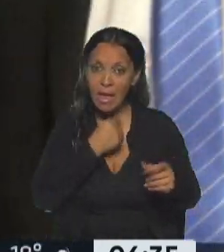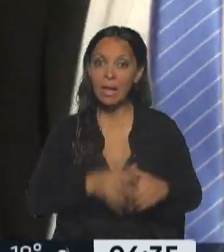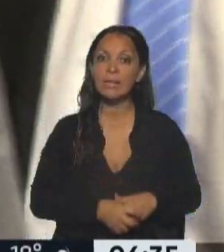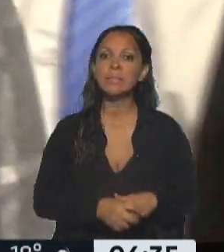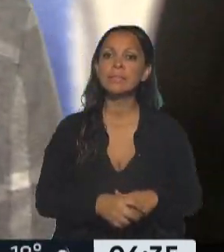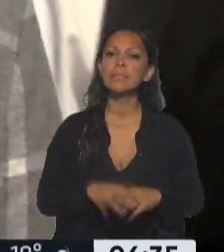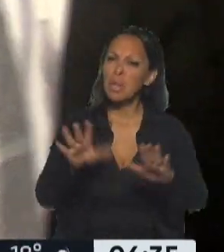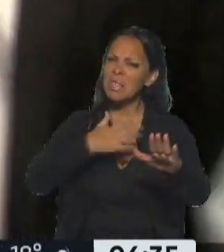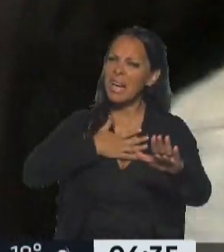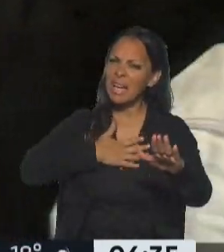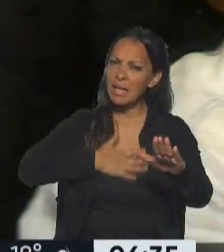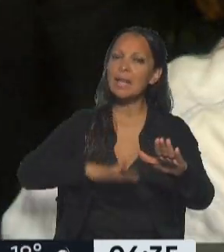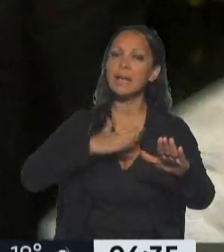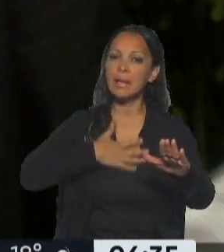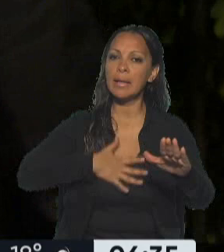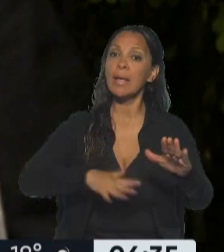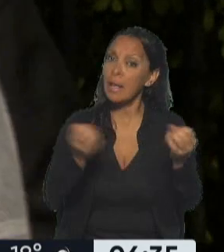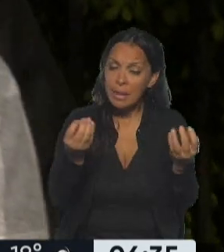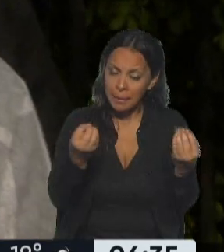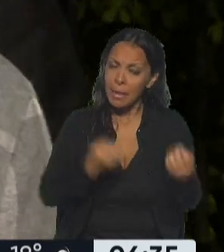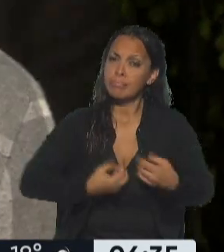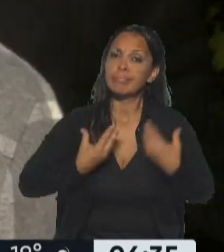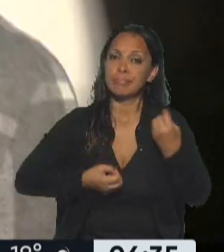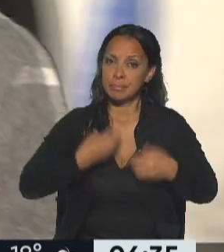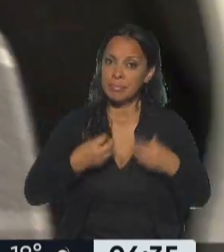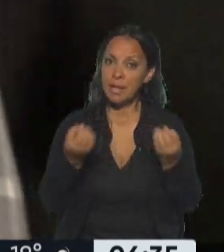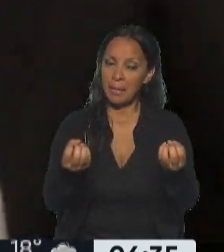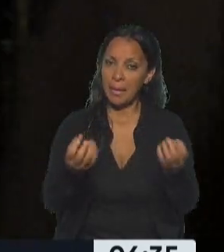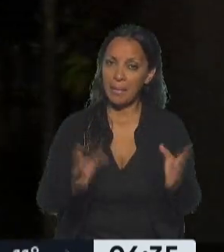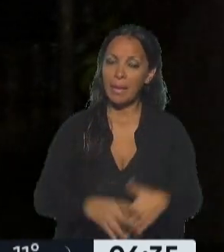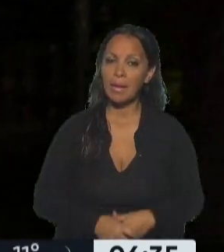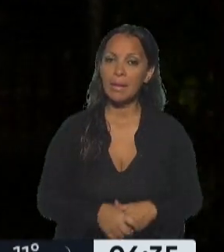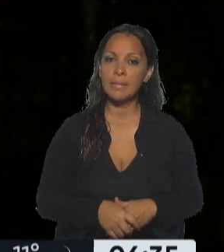está sí. Bien. Tranquila, sí, sí, está bueno emocionarse. Esperábamos justicia. Está bueno,